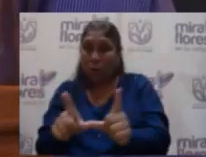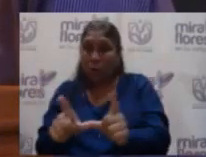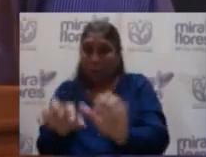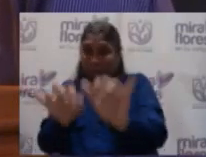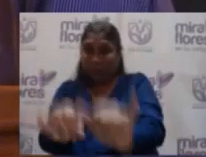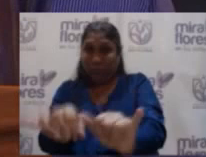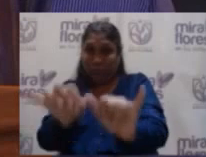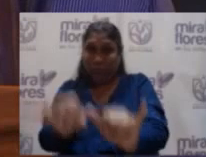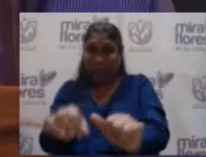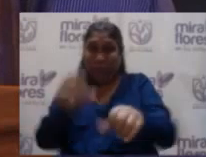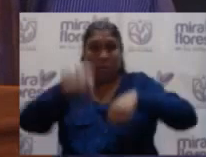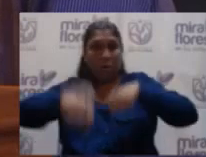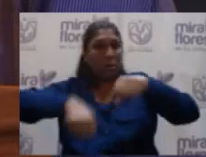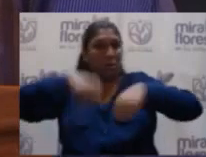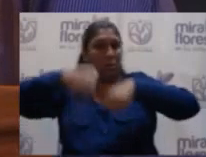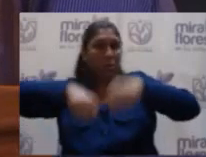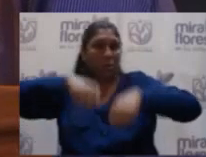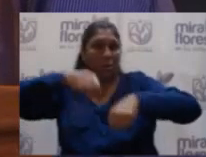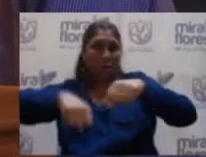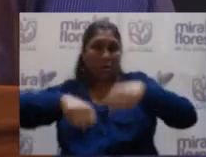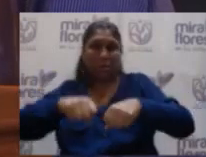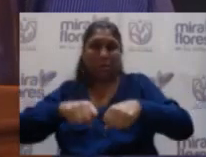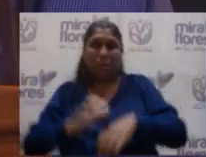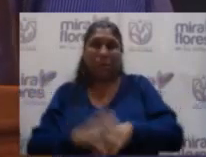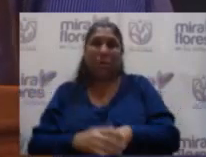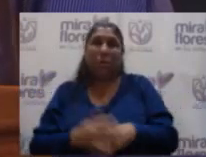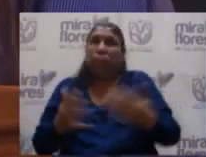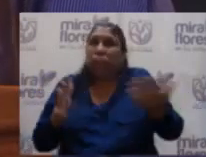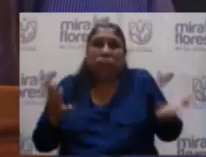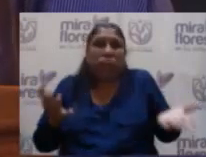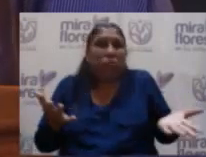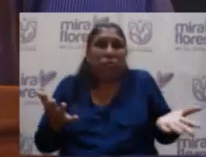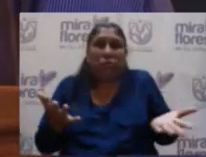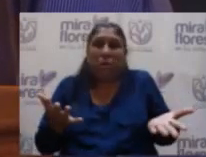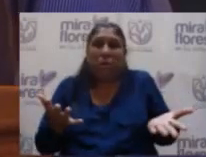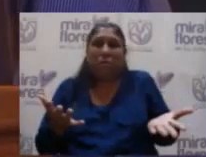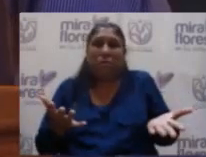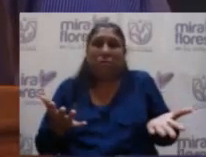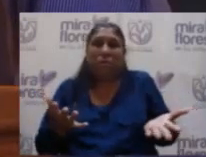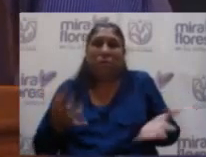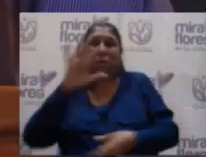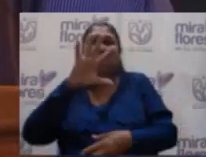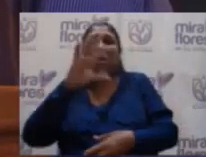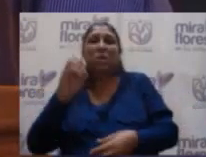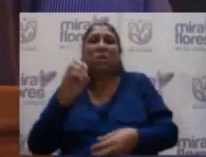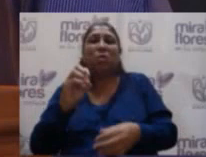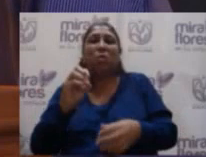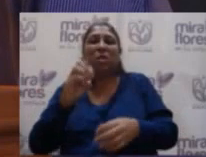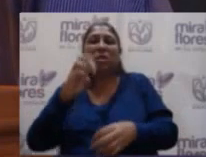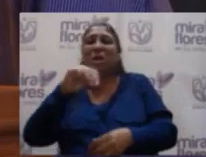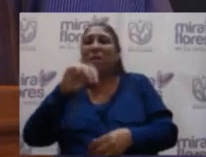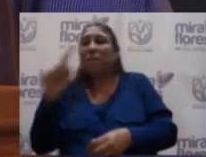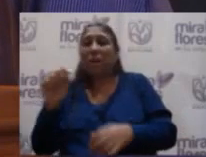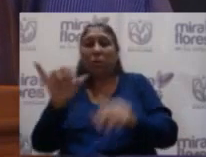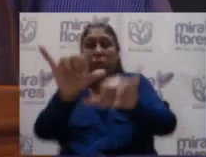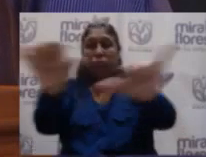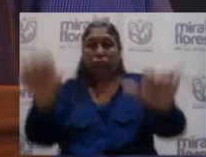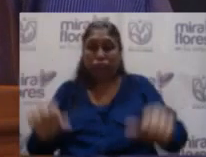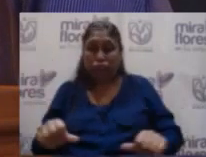bicicletas y va a ocupar, qué sé yo, 50 metros cuadrados